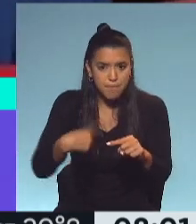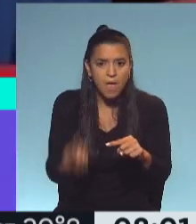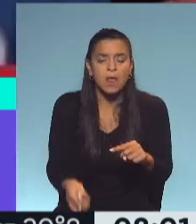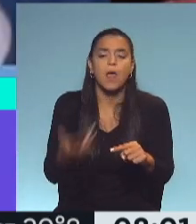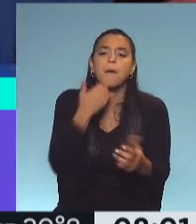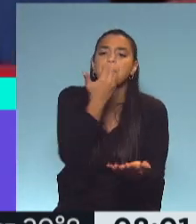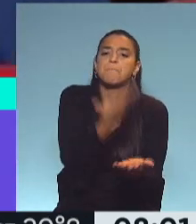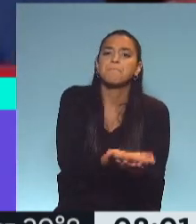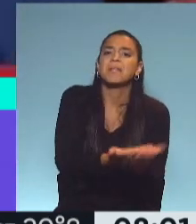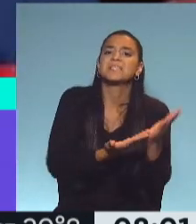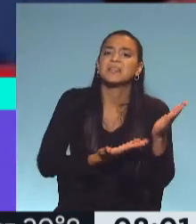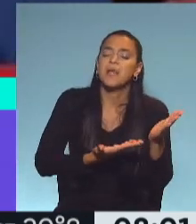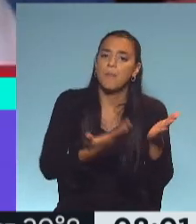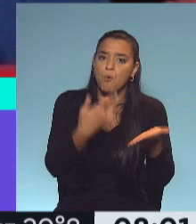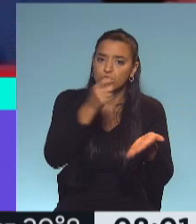presentamos un borrador